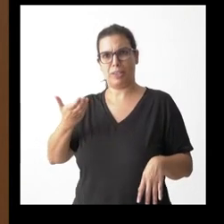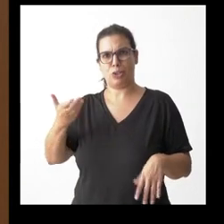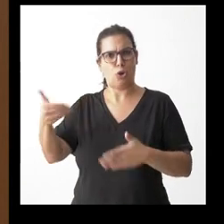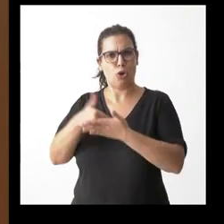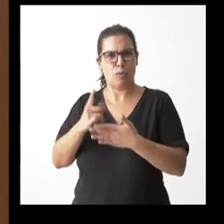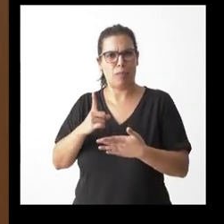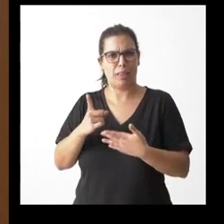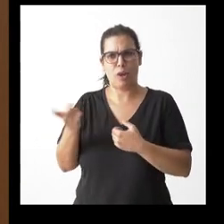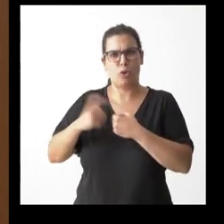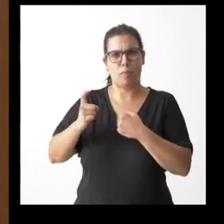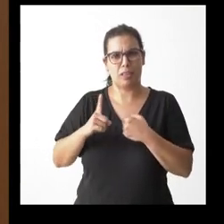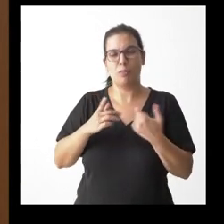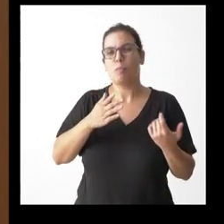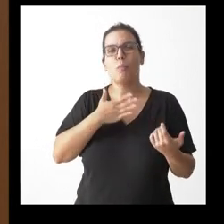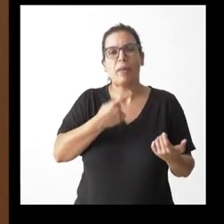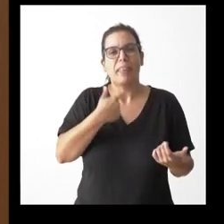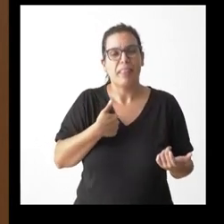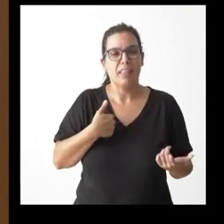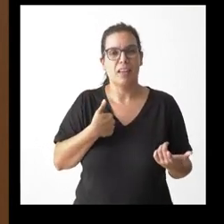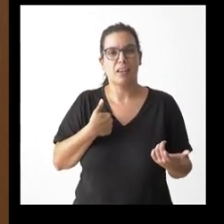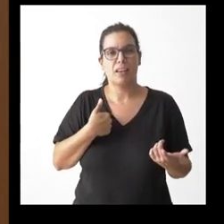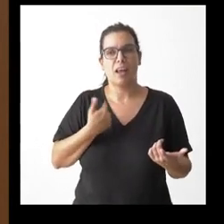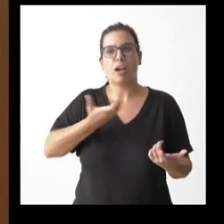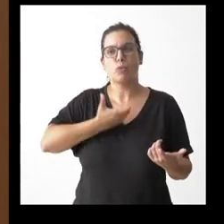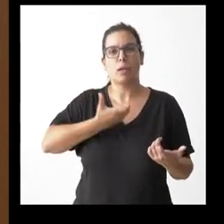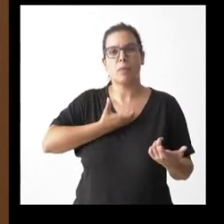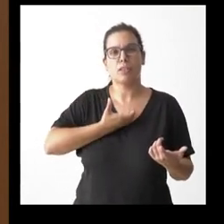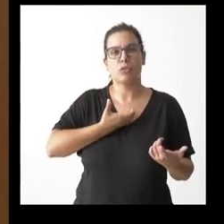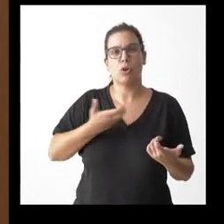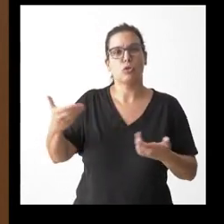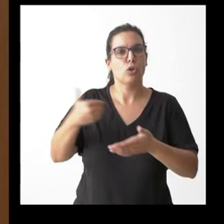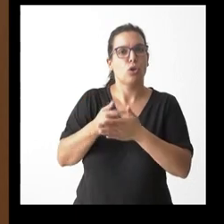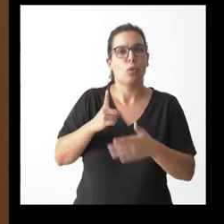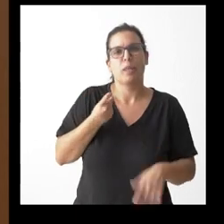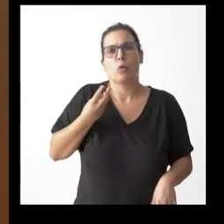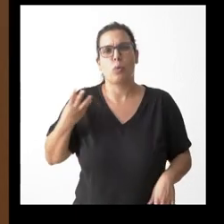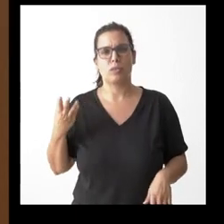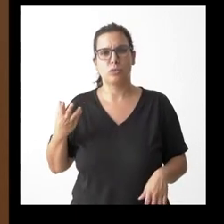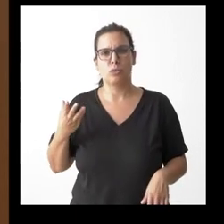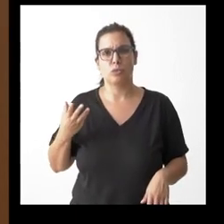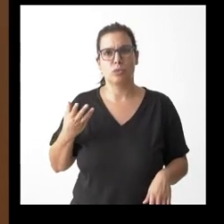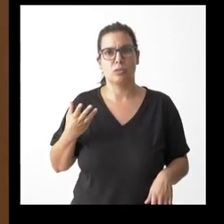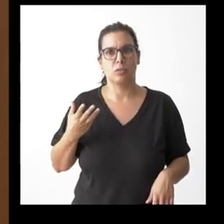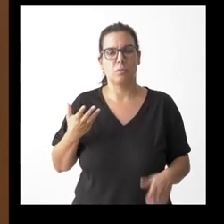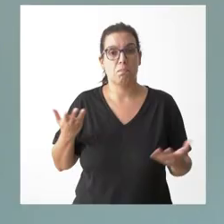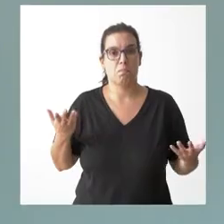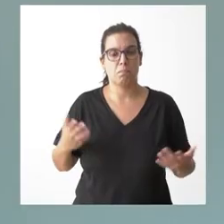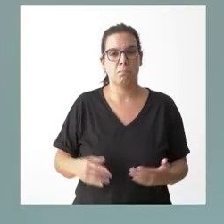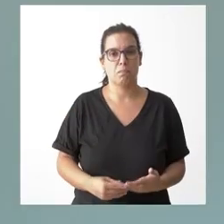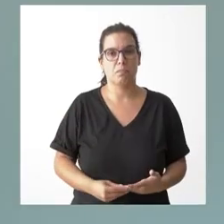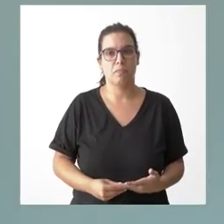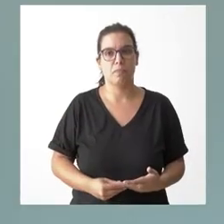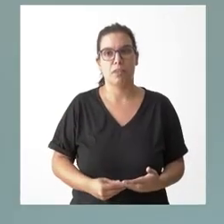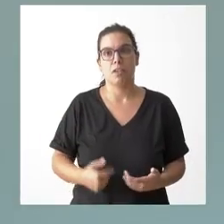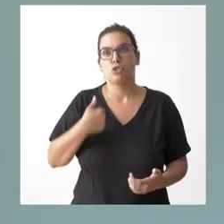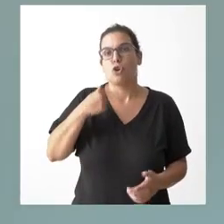puede decir cuántos ayuntamientos no han concurrido a esto que se tiene las letras gordas. Bueno, yo no